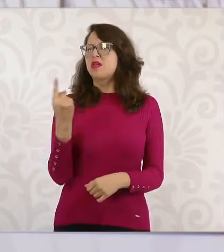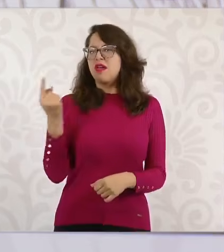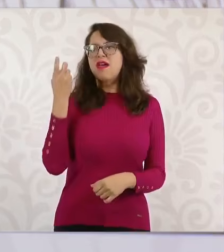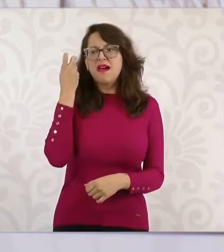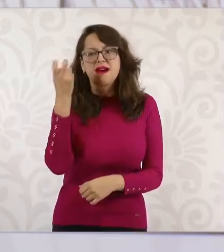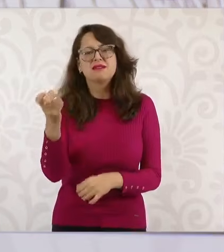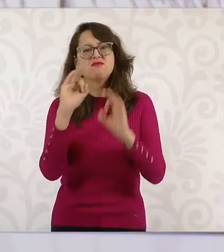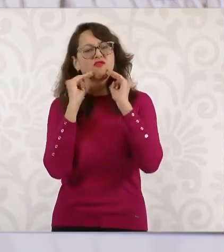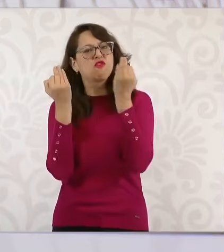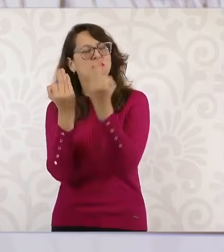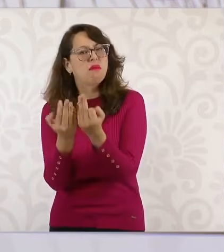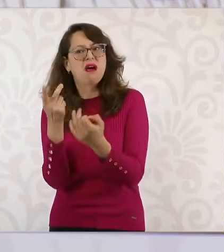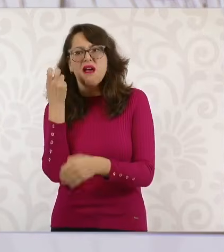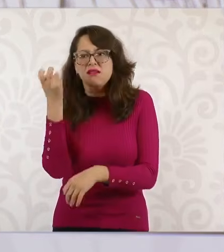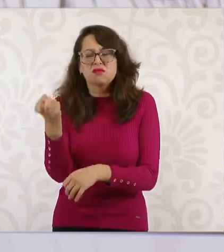qué?